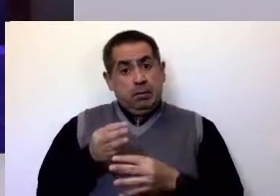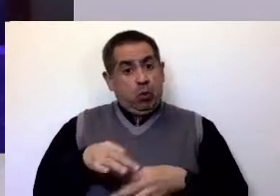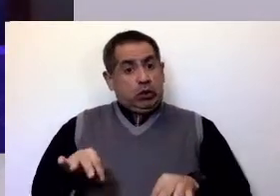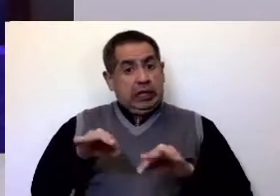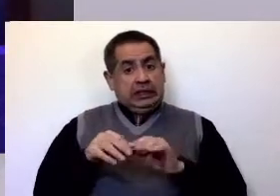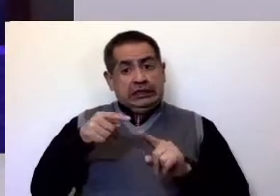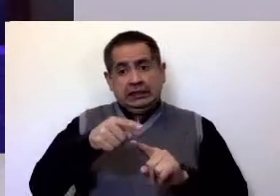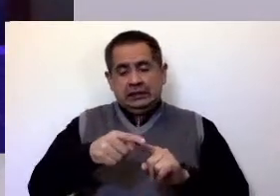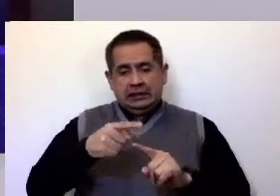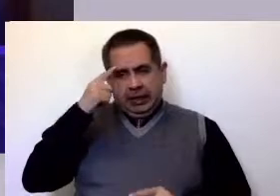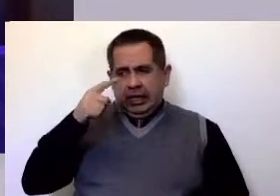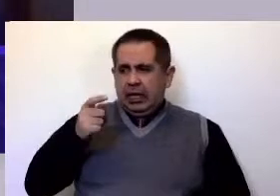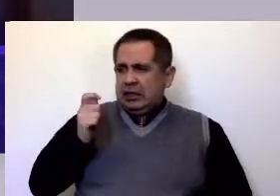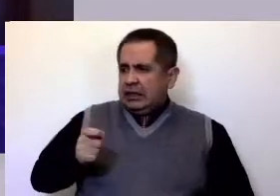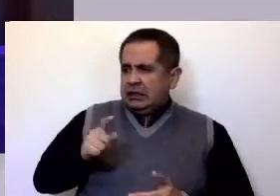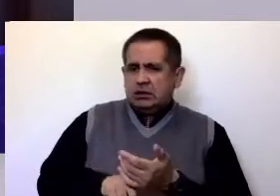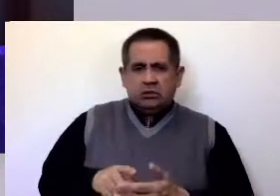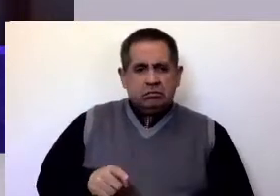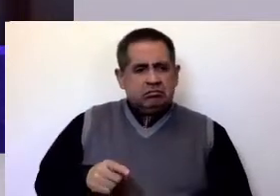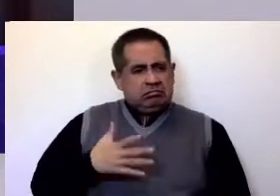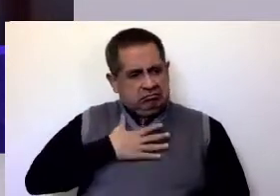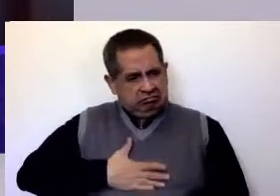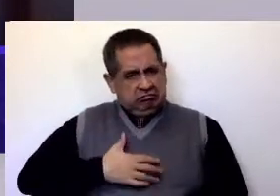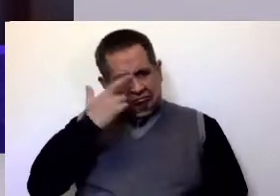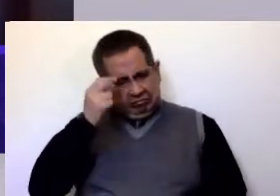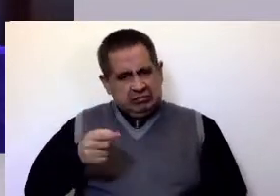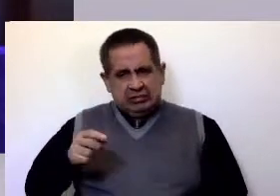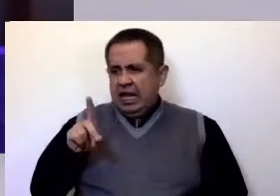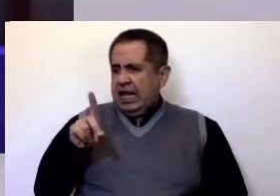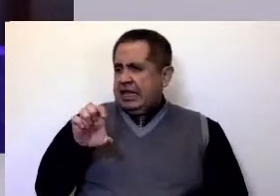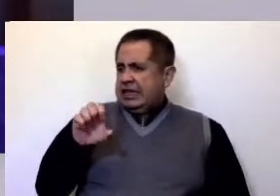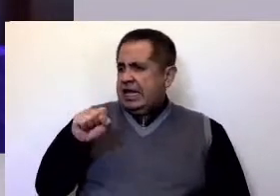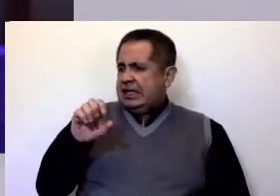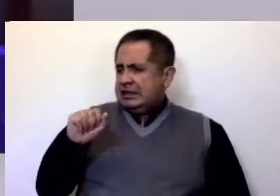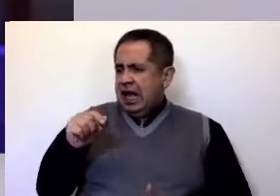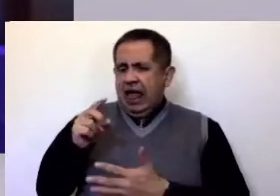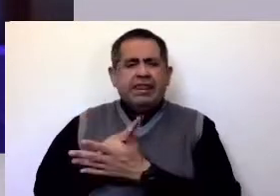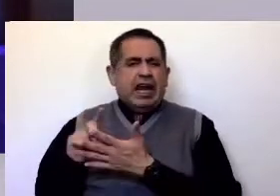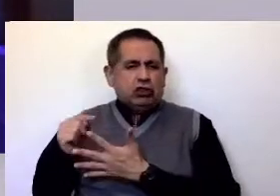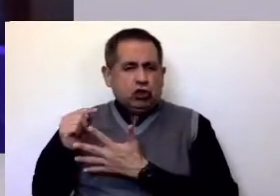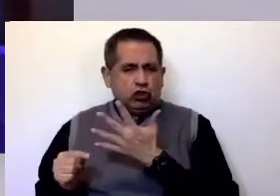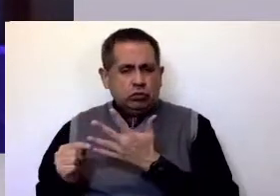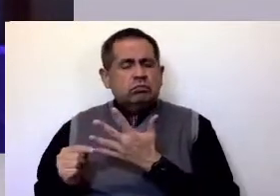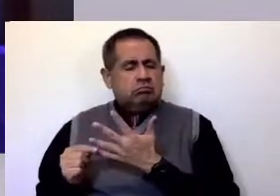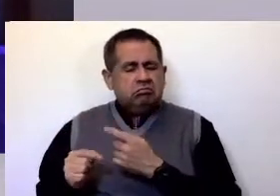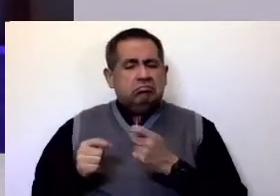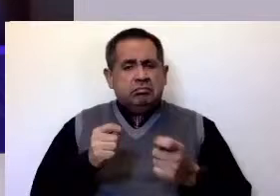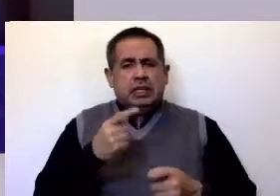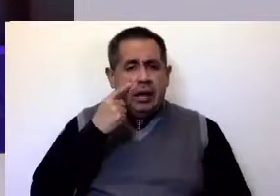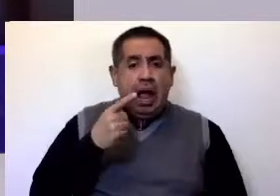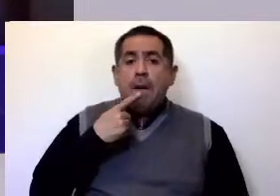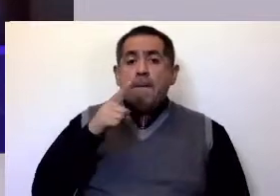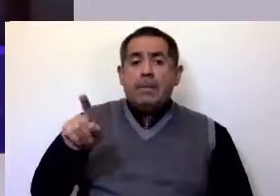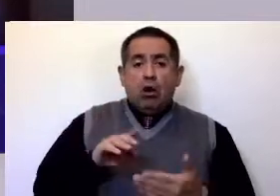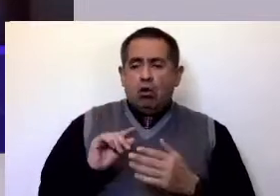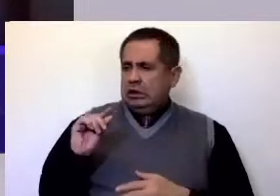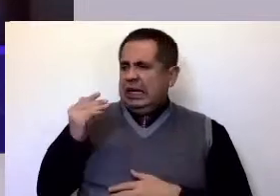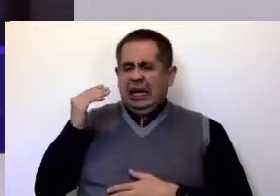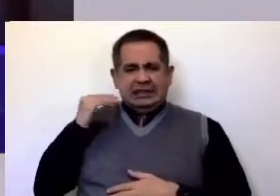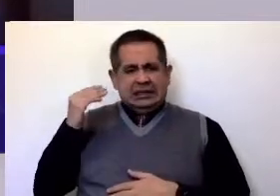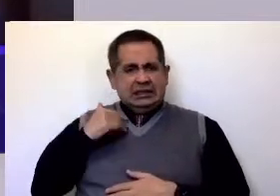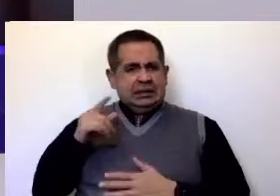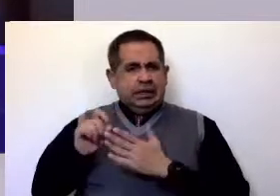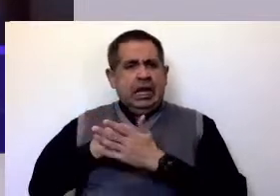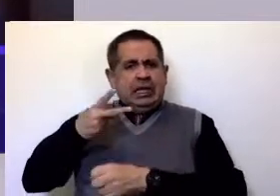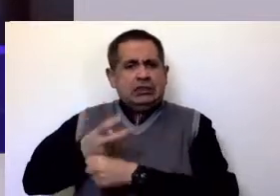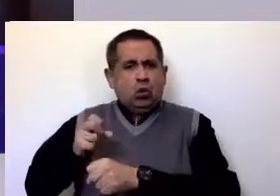en la función de la justiciabilidad de los ves acá en un amparo en revisión que resolvimos hace unos meses en la segunda